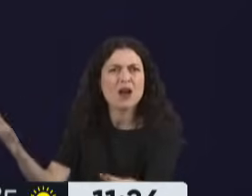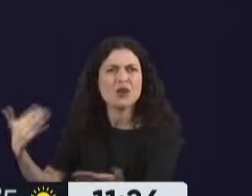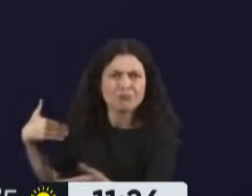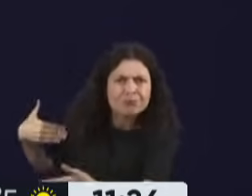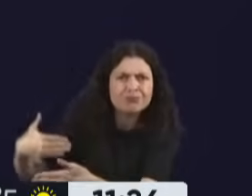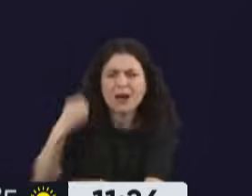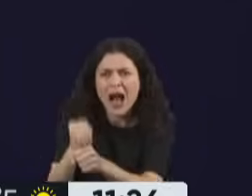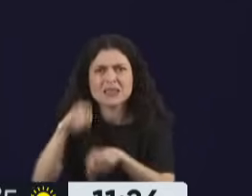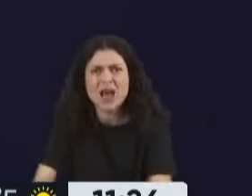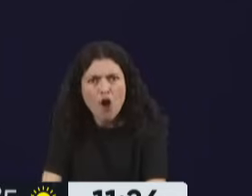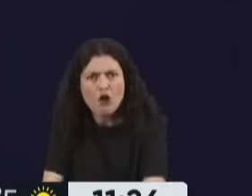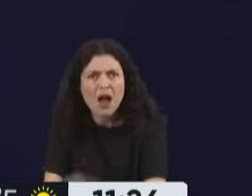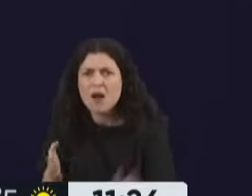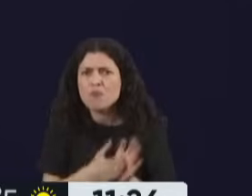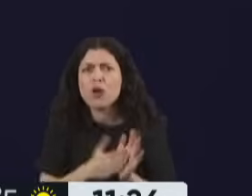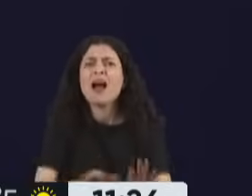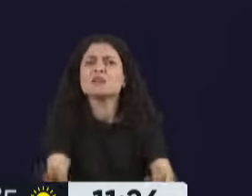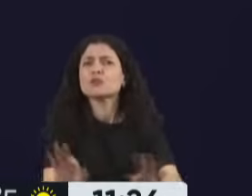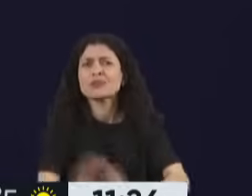que efectivamente